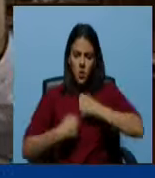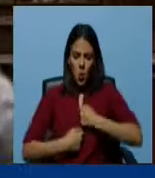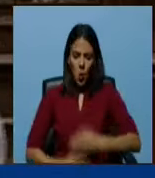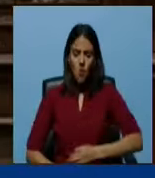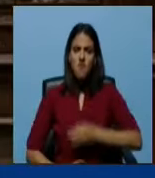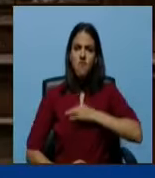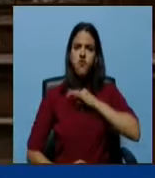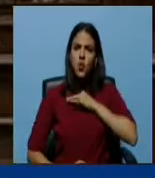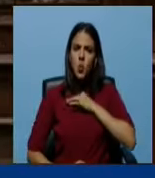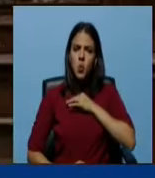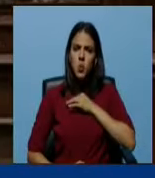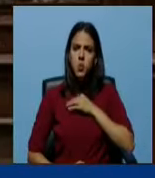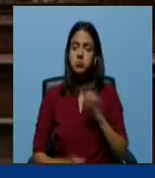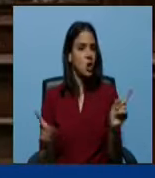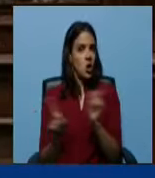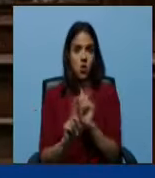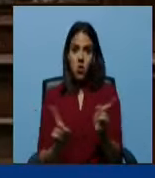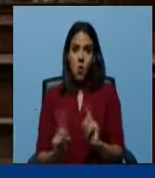No,